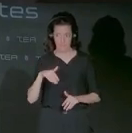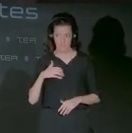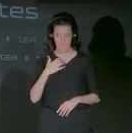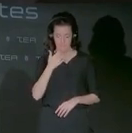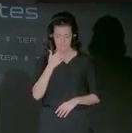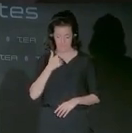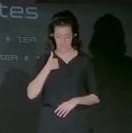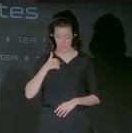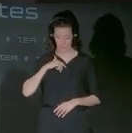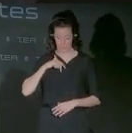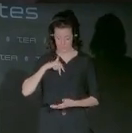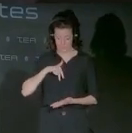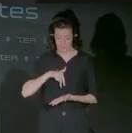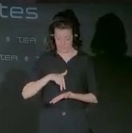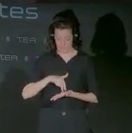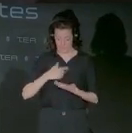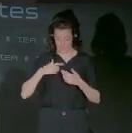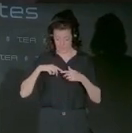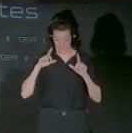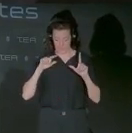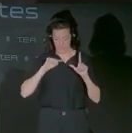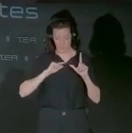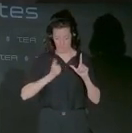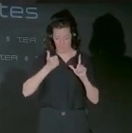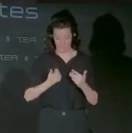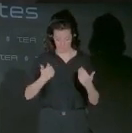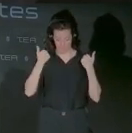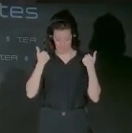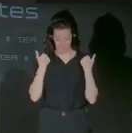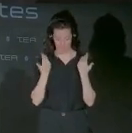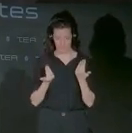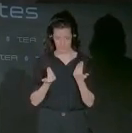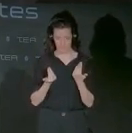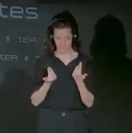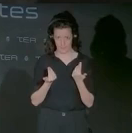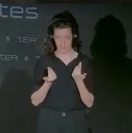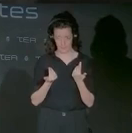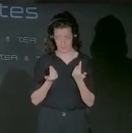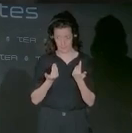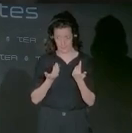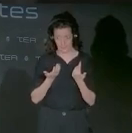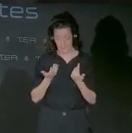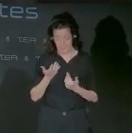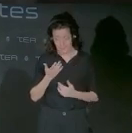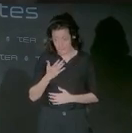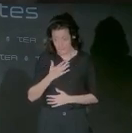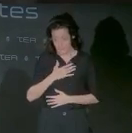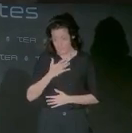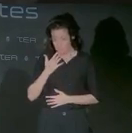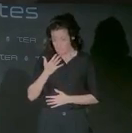que frente a lo que a lo mejor se cree, puede que tengamos hasta suerte y esto nos ayude